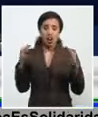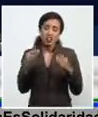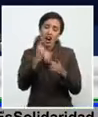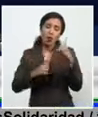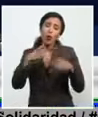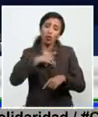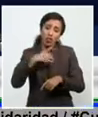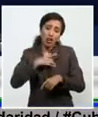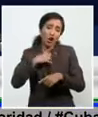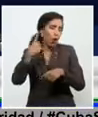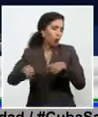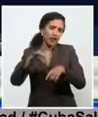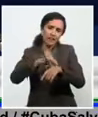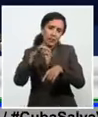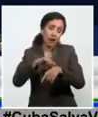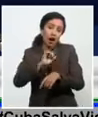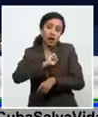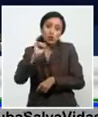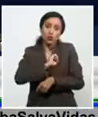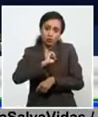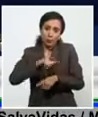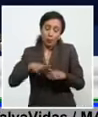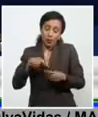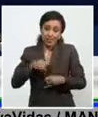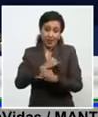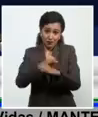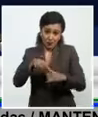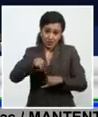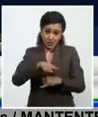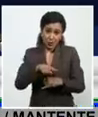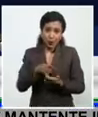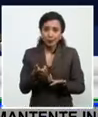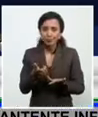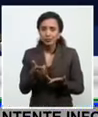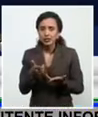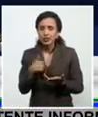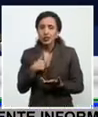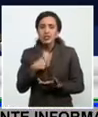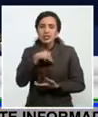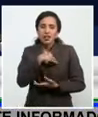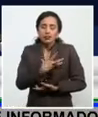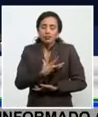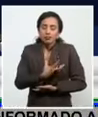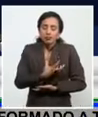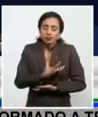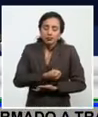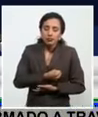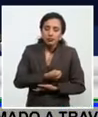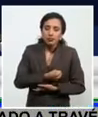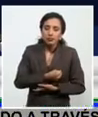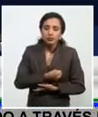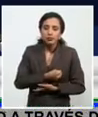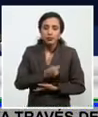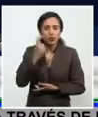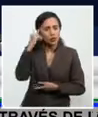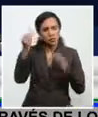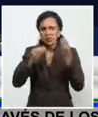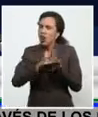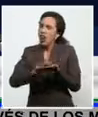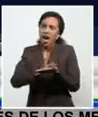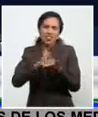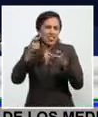pues se asustan con la información, ¿no? Y un poco que se deprimen. No creo que sean momentos de que nadie se deprima,